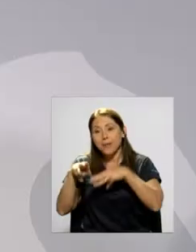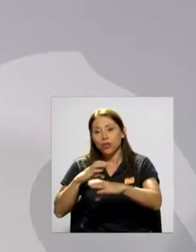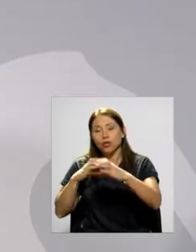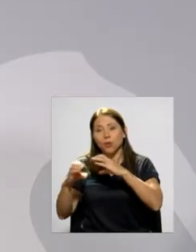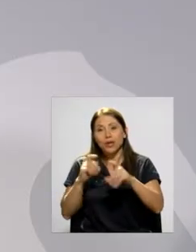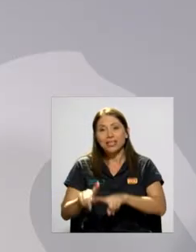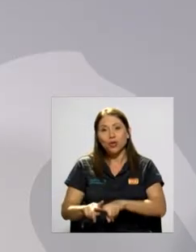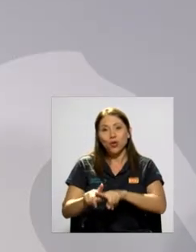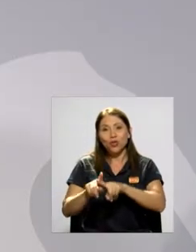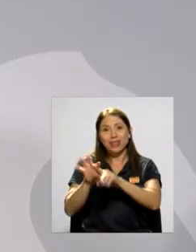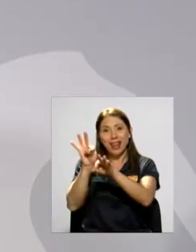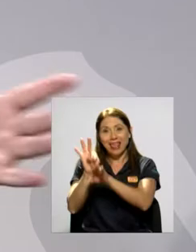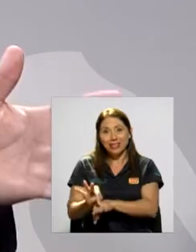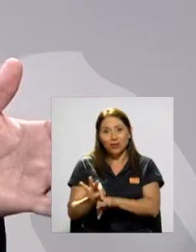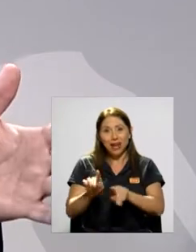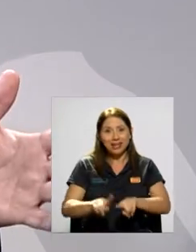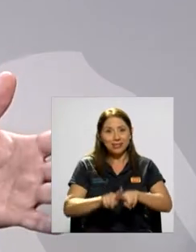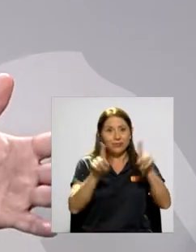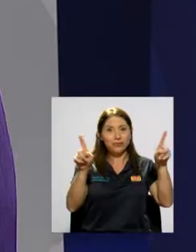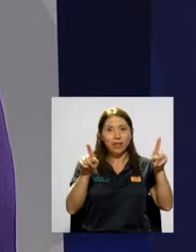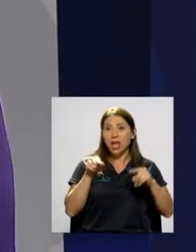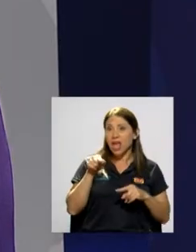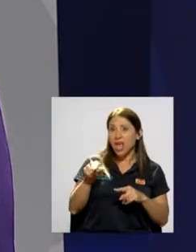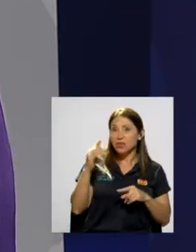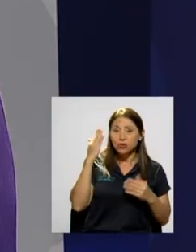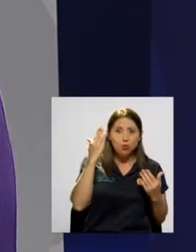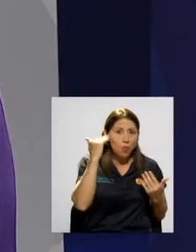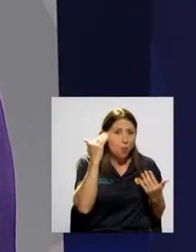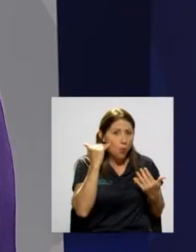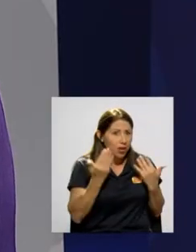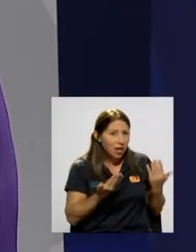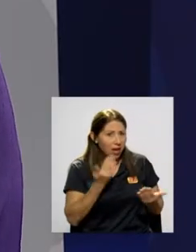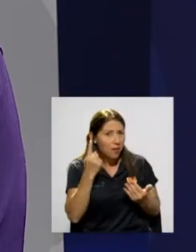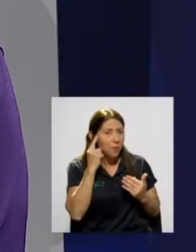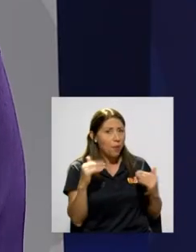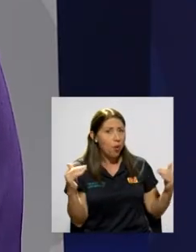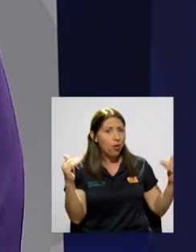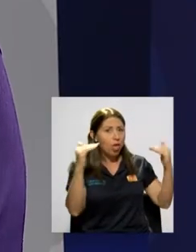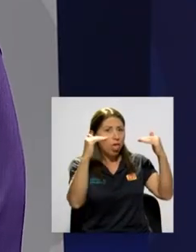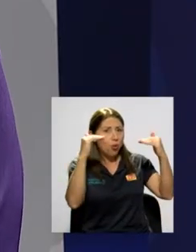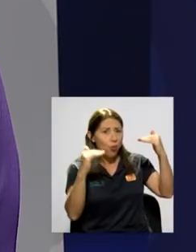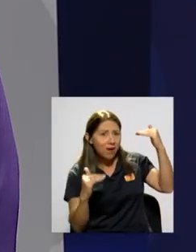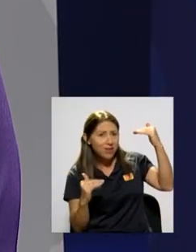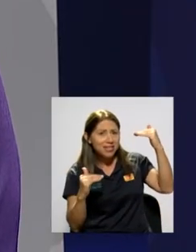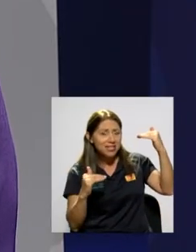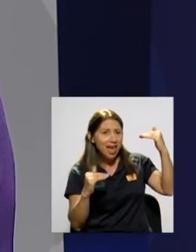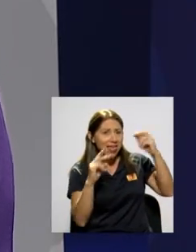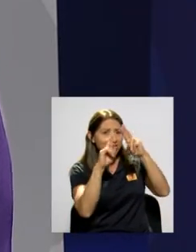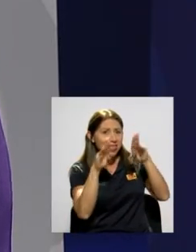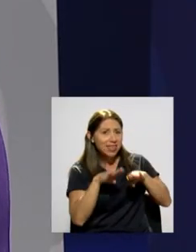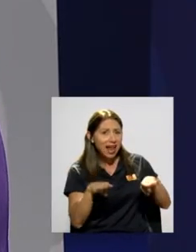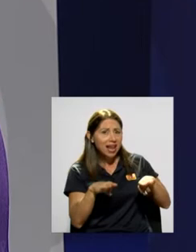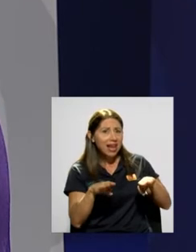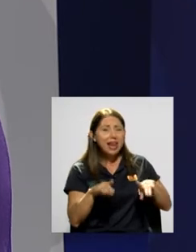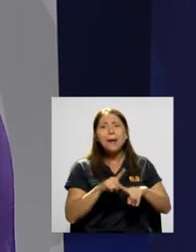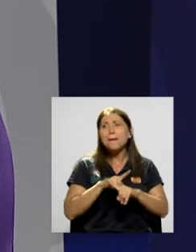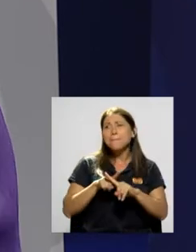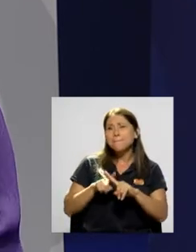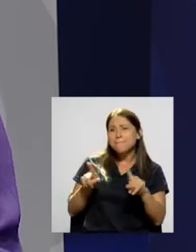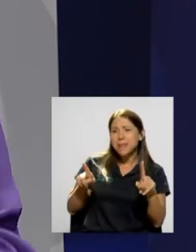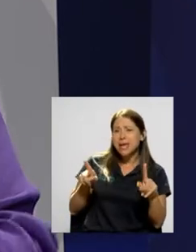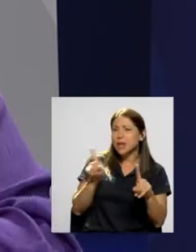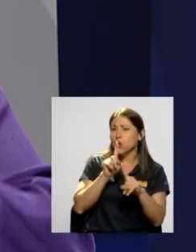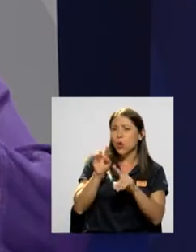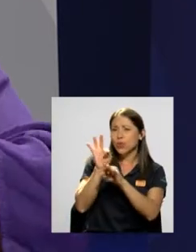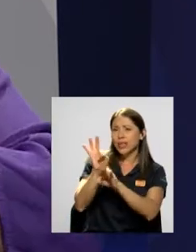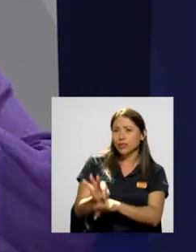es básicamente por una brecha digital. Por una brecha digital, pero no en el sentido tradicional. Es decir, no